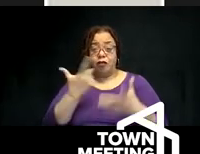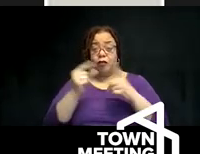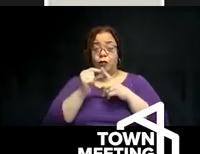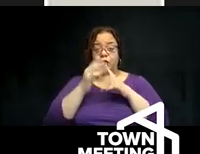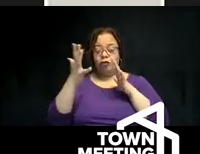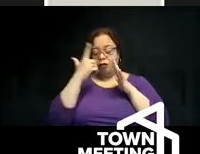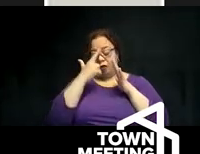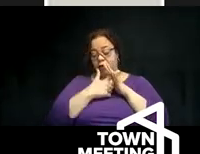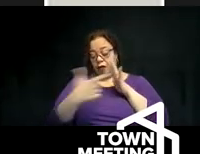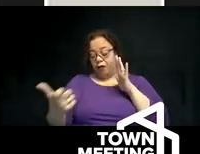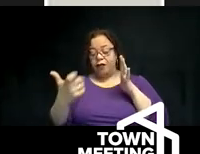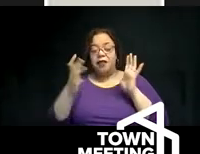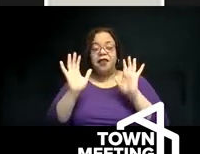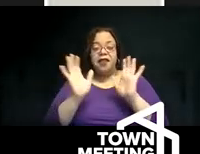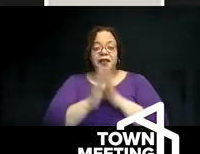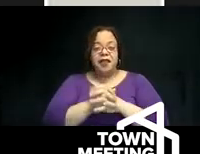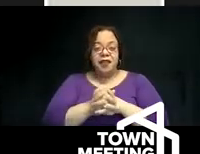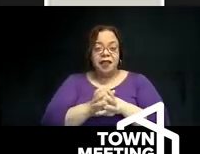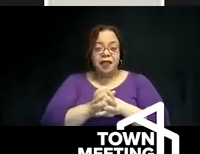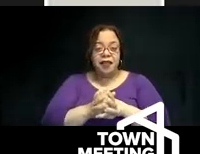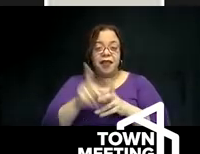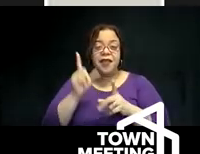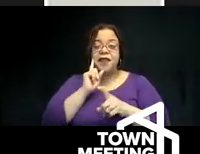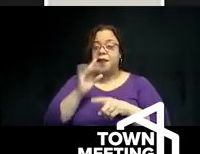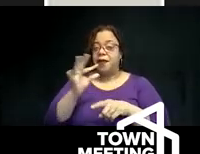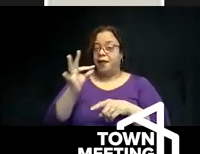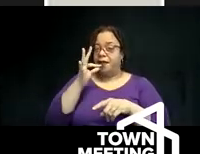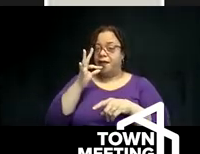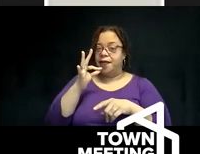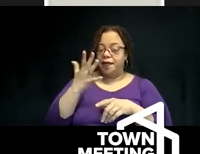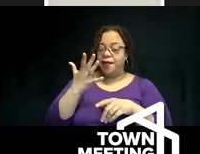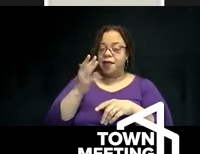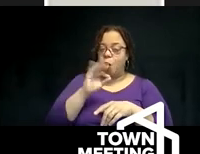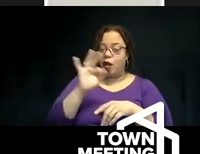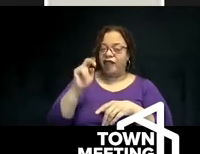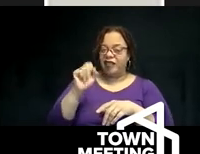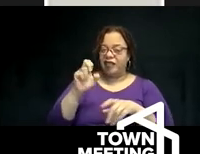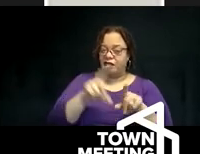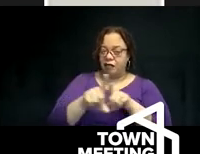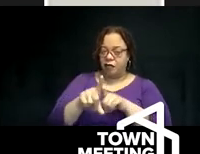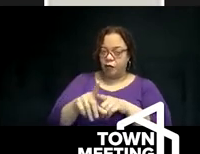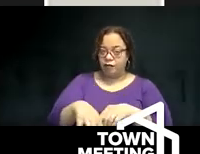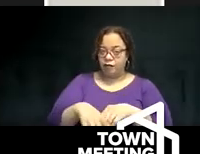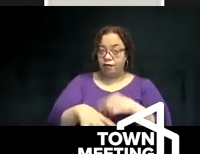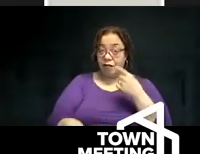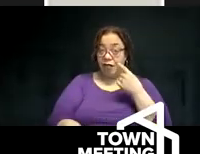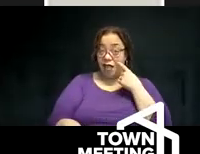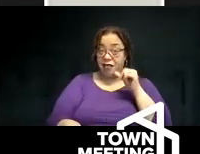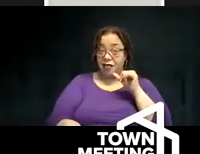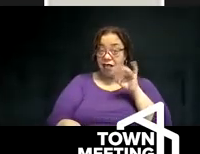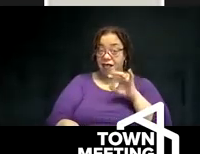Sí, sí. Los ojos de la encarcelación electrónica.